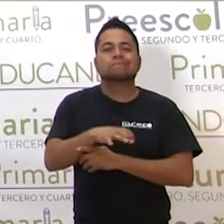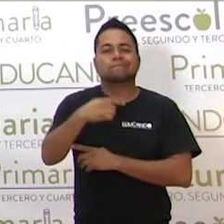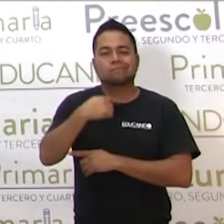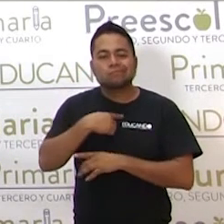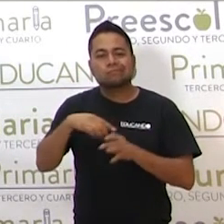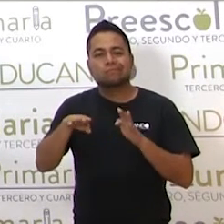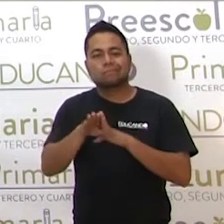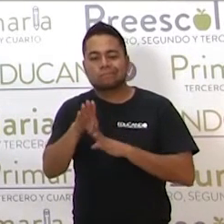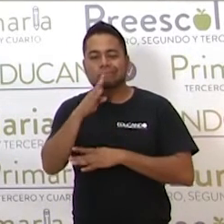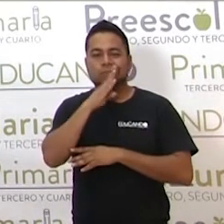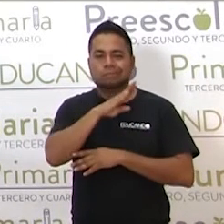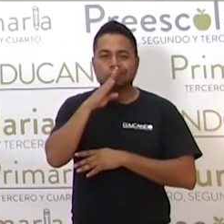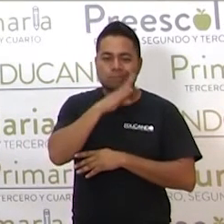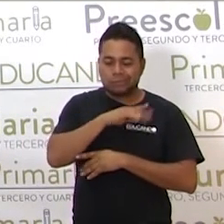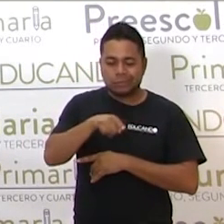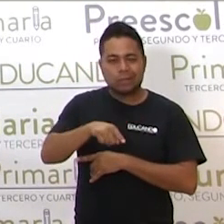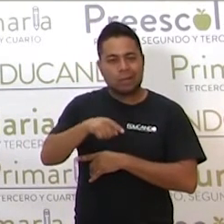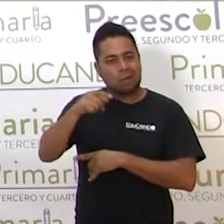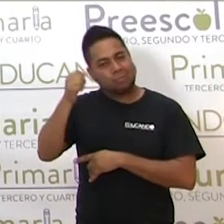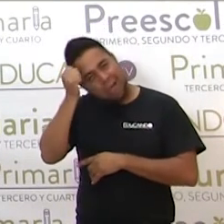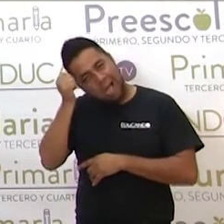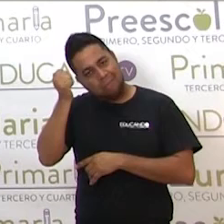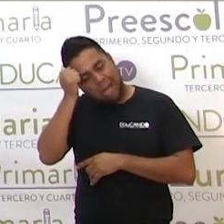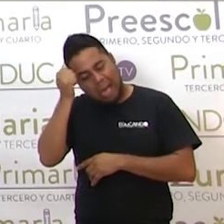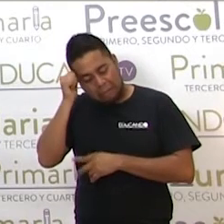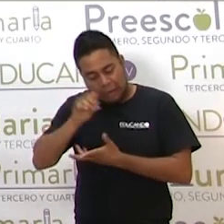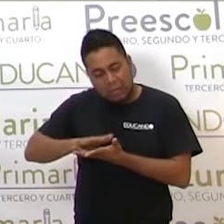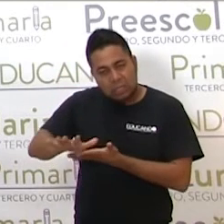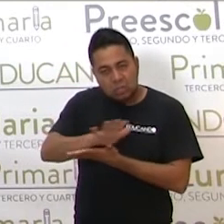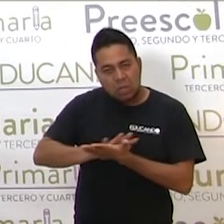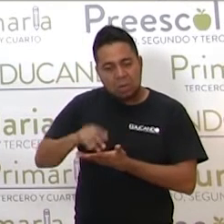mis mañas de pegarle al suelo en la cabeza.